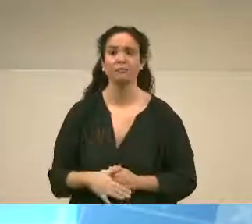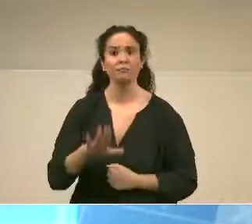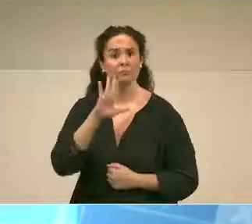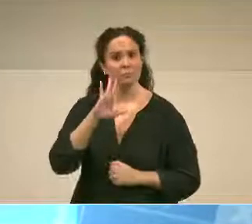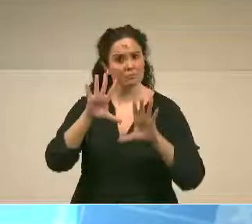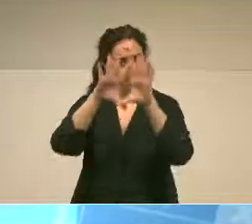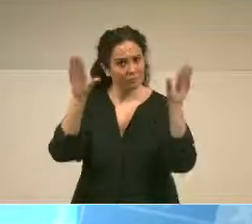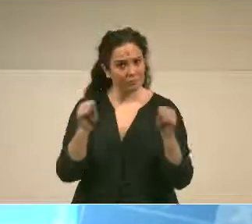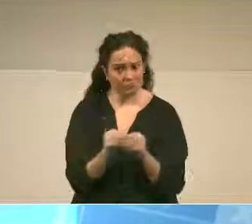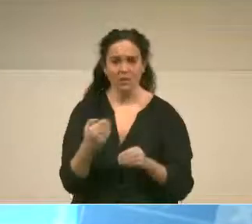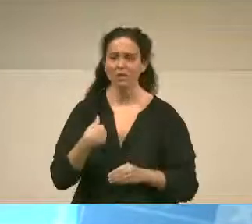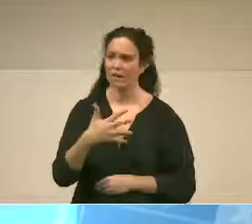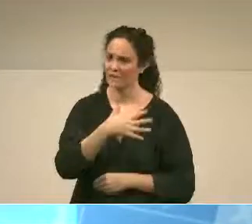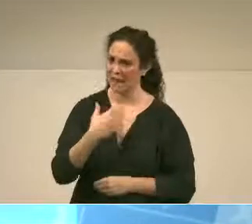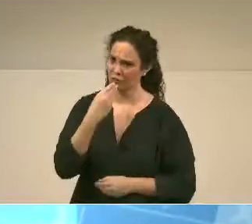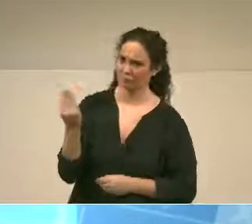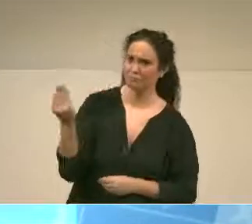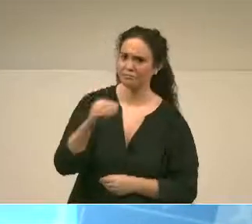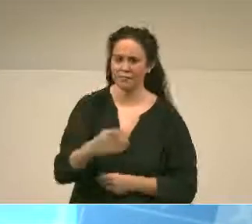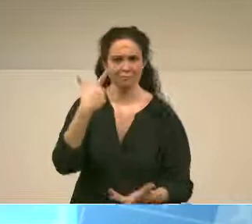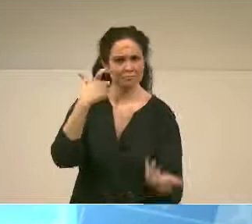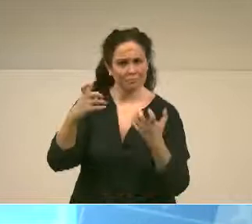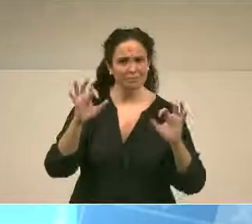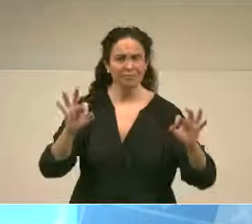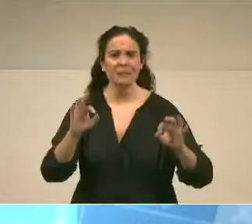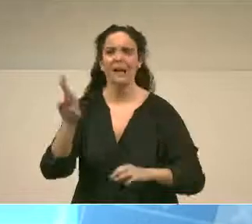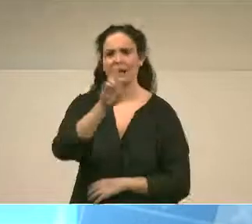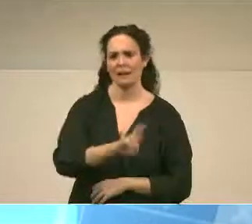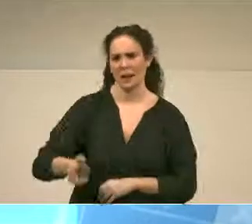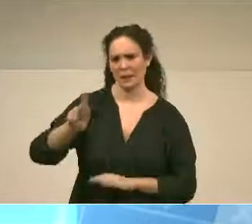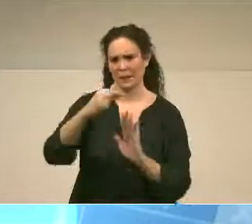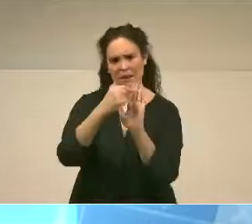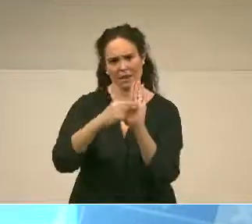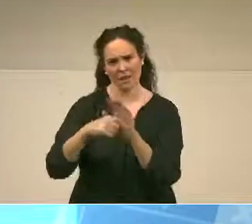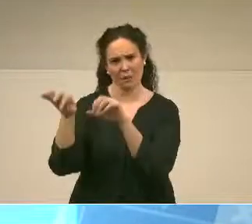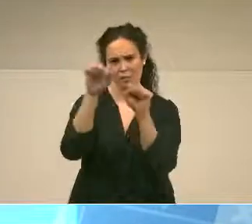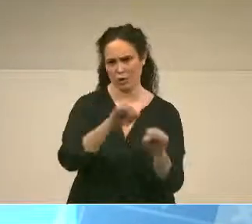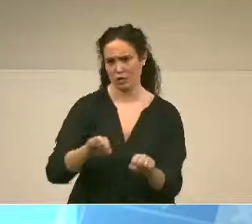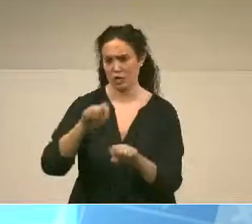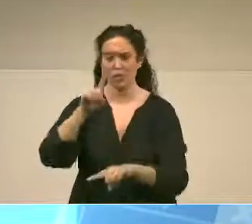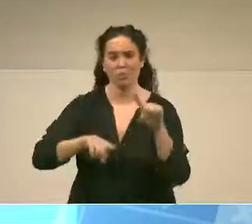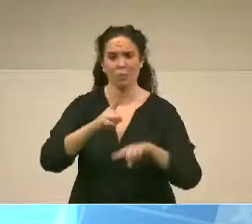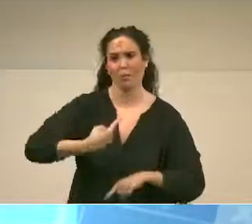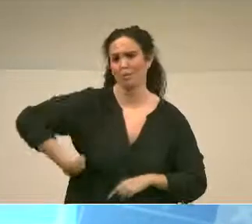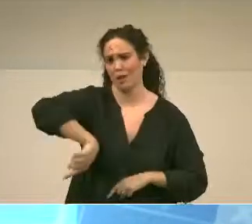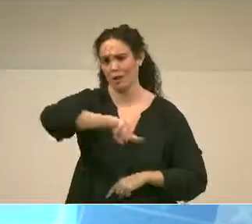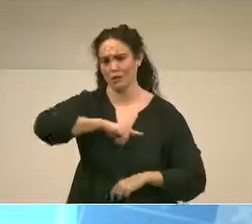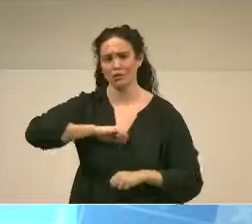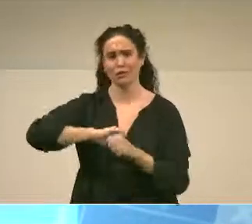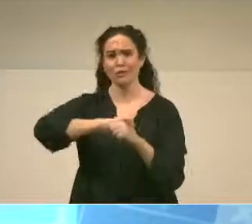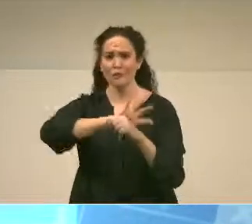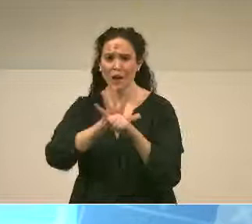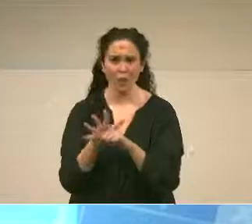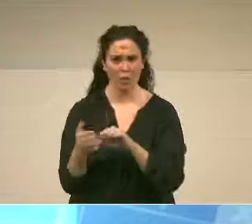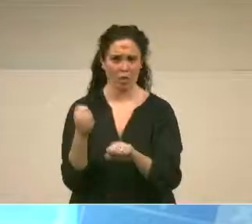babes neurria betetzeko beharra azpimarratu besterik ez aigeratzen. Gure esku dago, está en nuestras